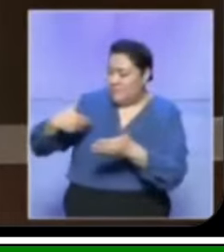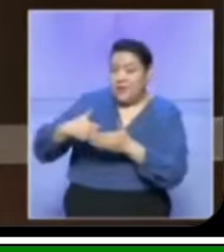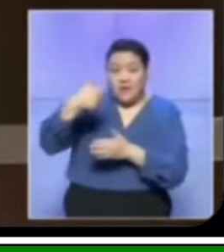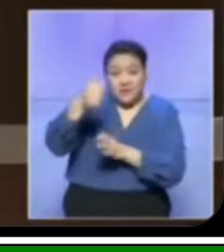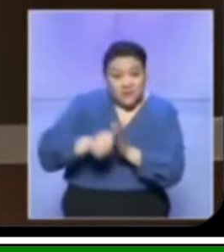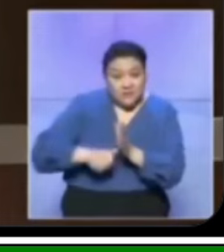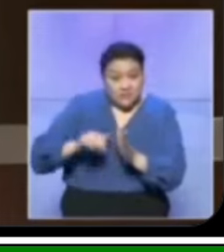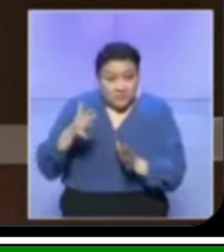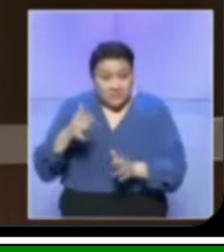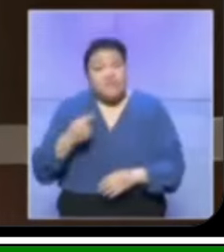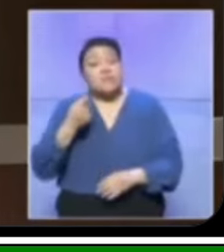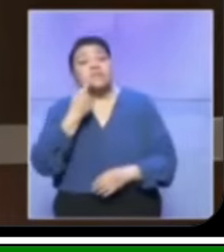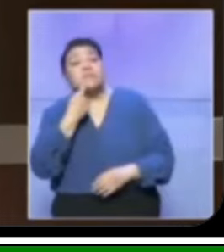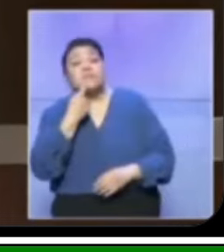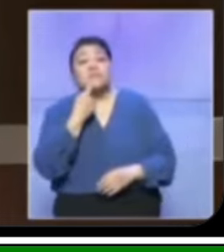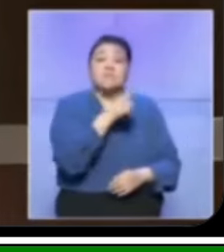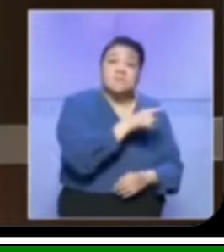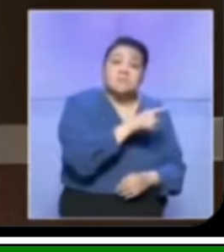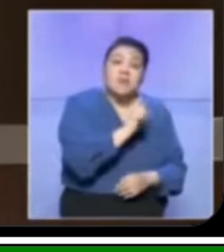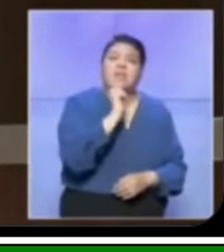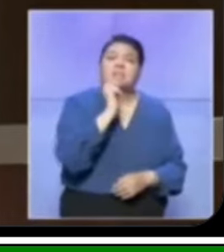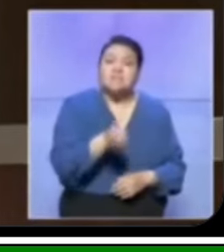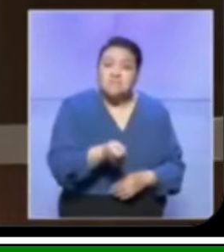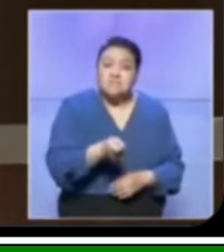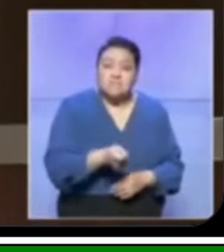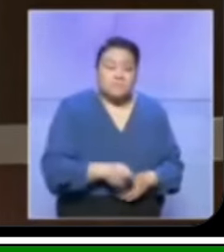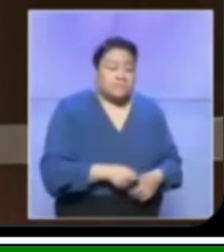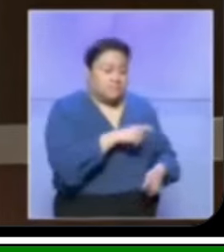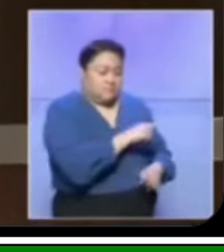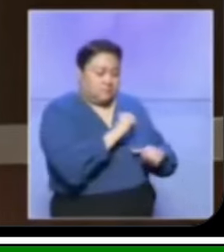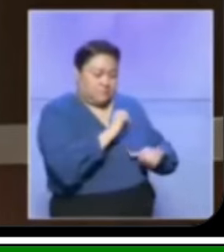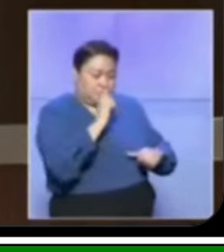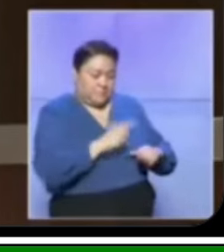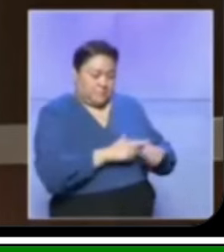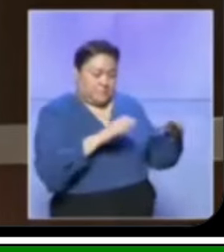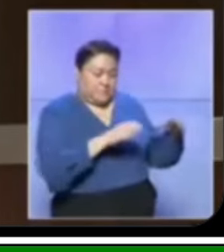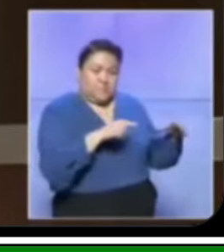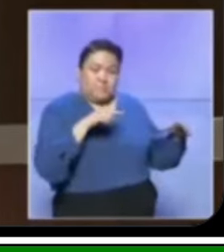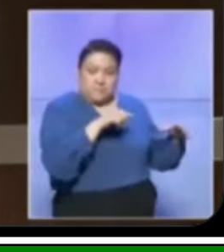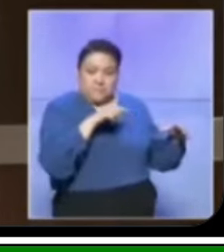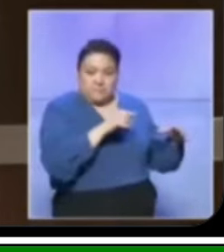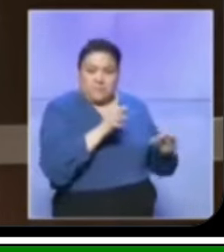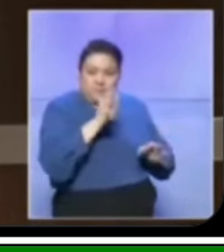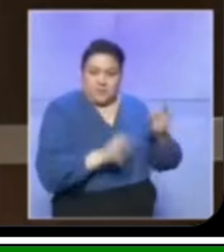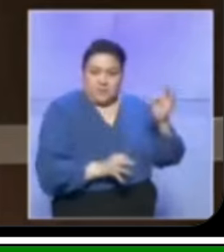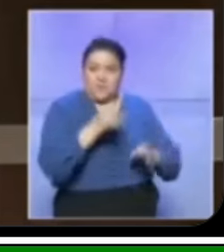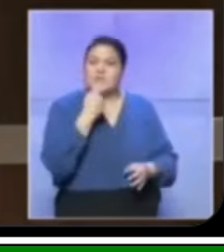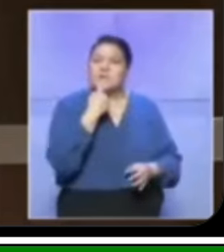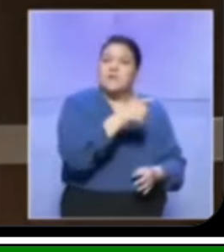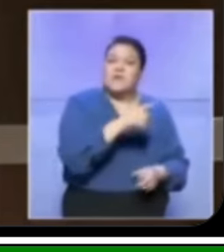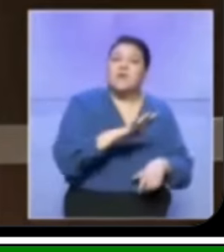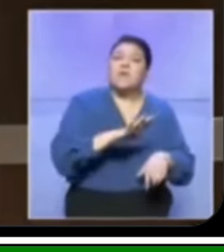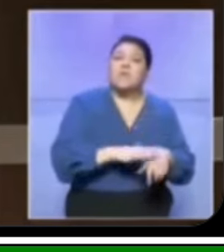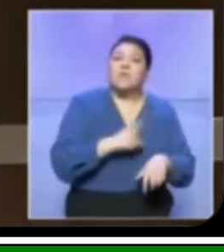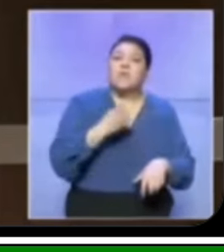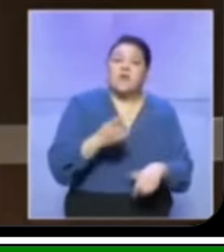al video de la magistrada Yanine Otalora, donde se queja de la filtración del